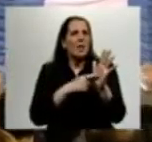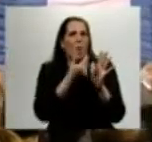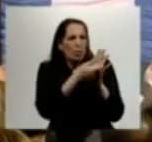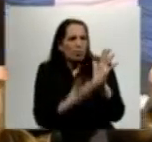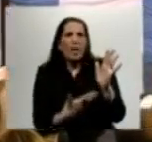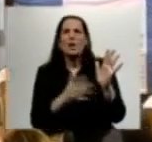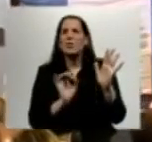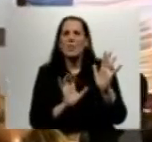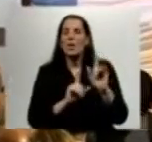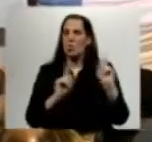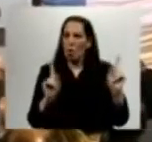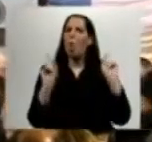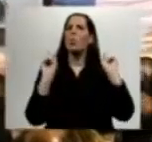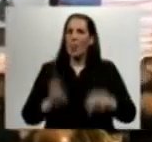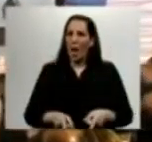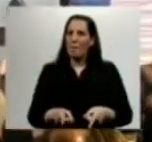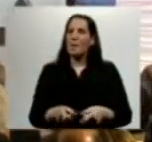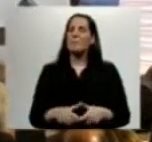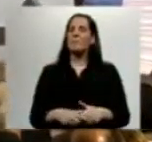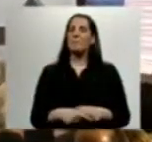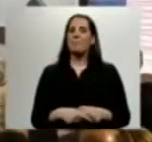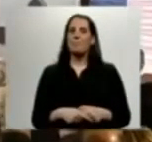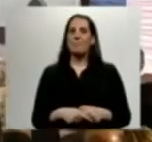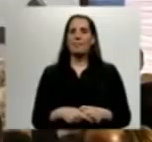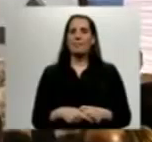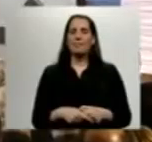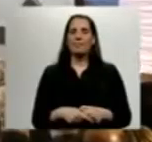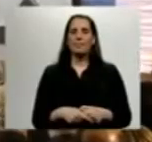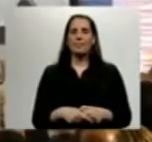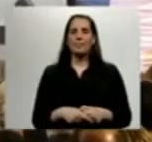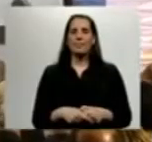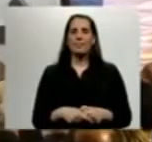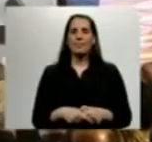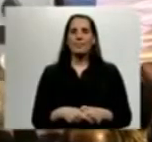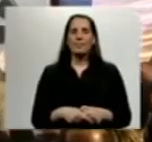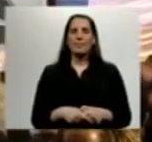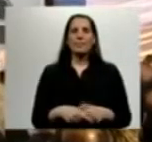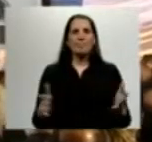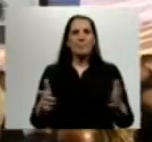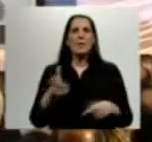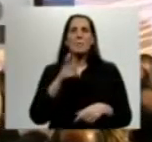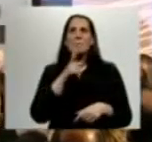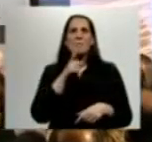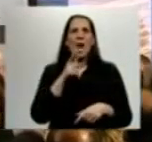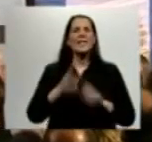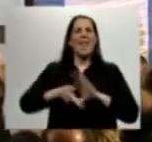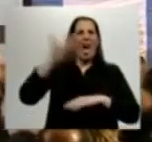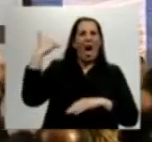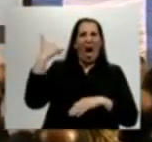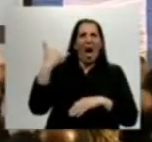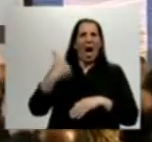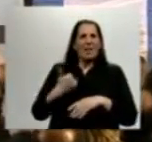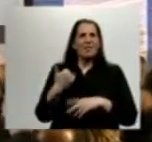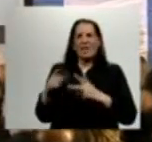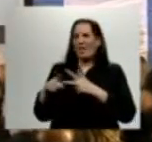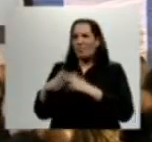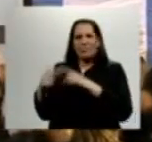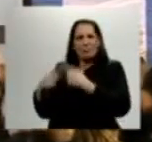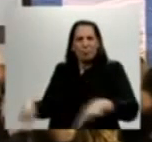que parece mentira también que nos estuviera rigiendo todavía instrumentos que